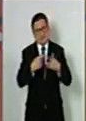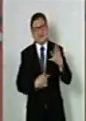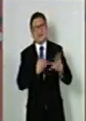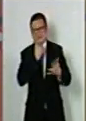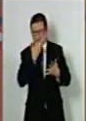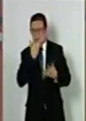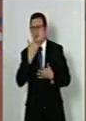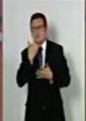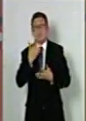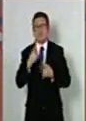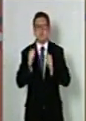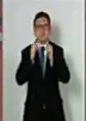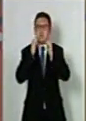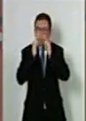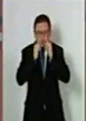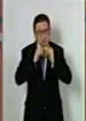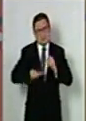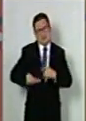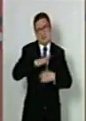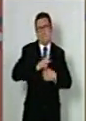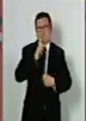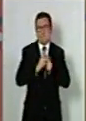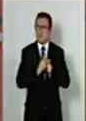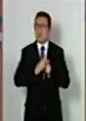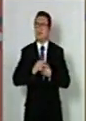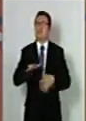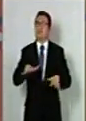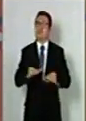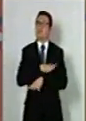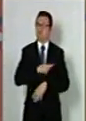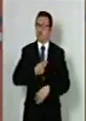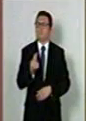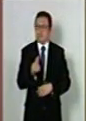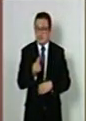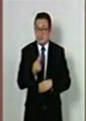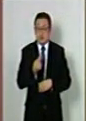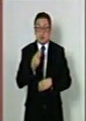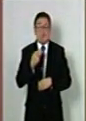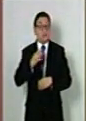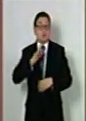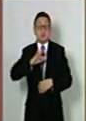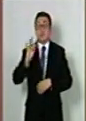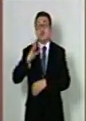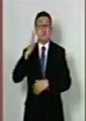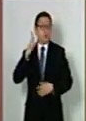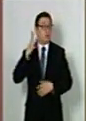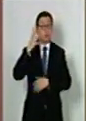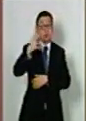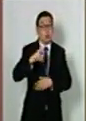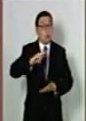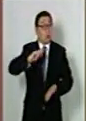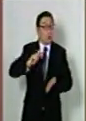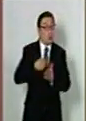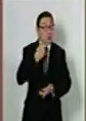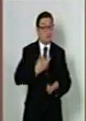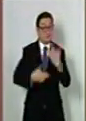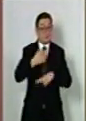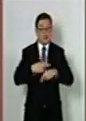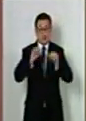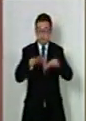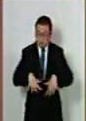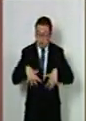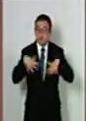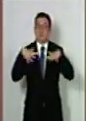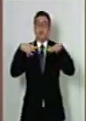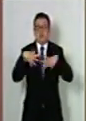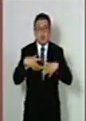país necesita. Y si mañana tenemos que regresar a sesiones extraordinarias para hacer el cambio